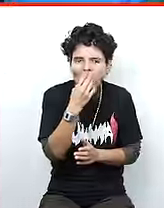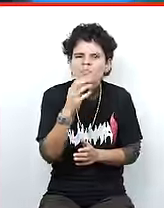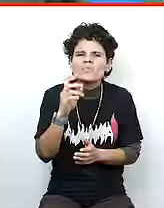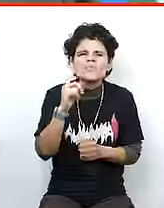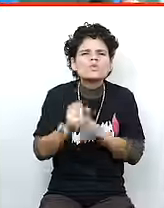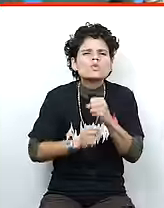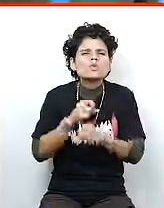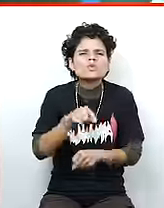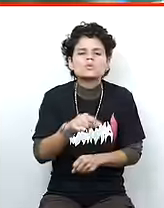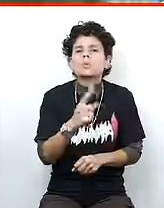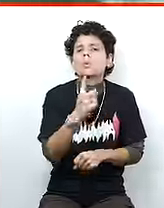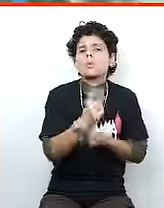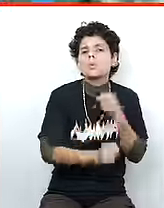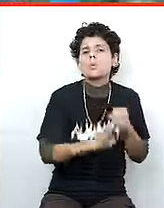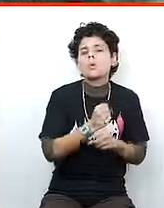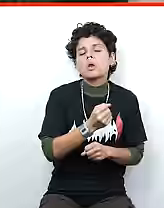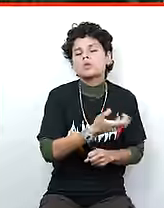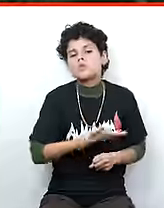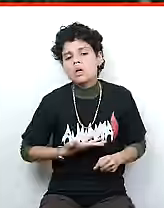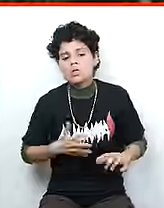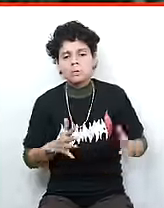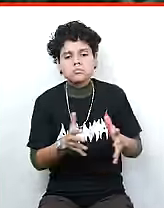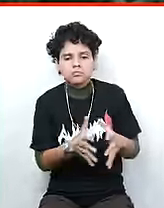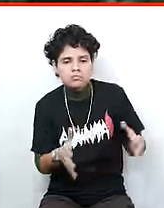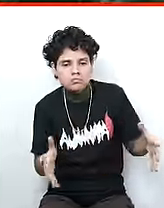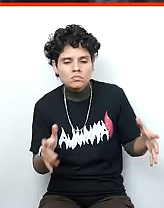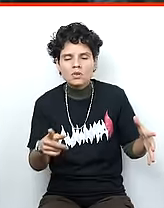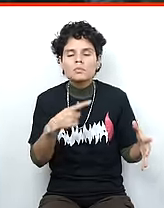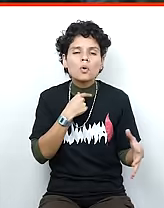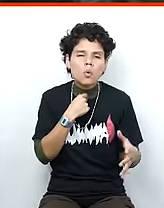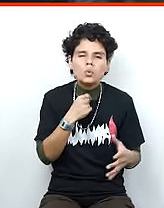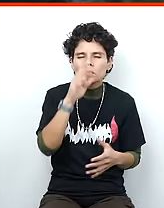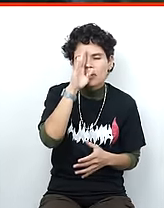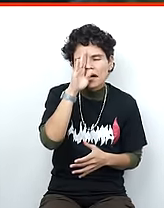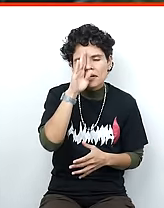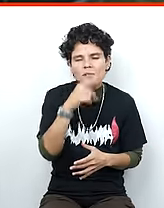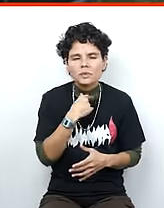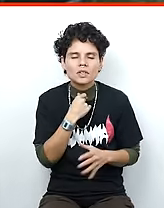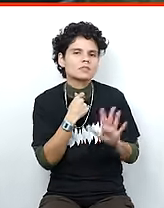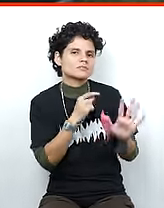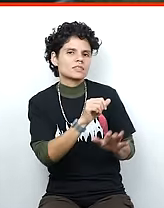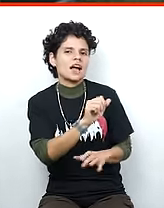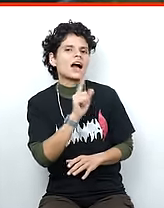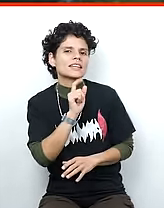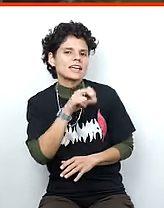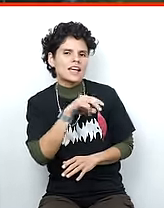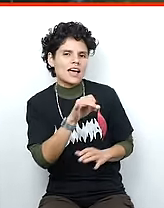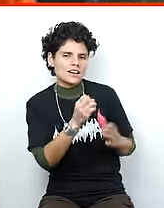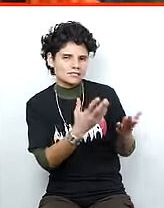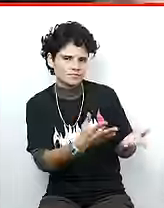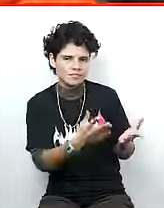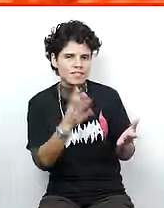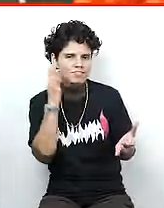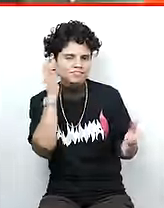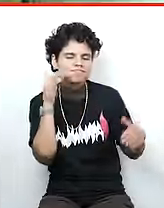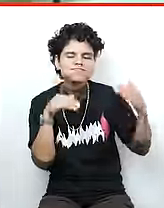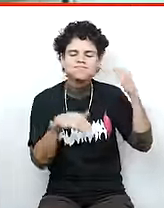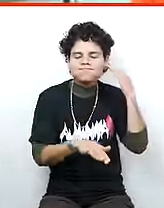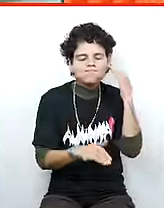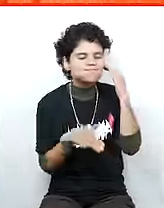edad tiene? Ya como un año y medio, ya más o menos. Sí, es que me gustan los perritos, sí, me gustan. Siempre te... Atenea. Animales.